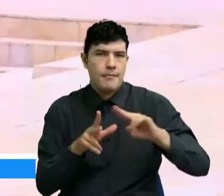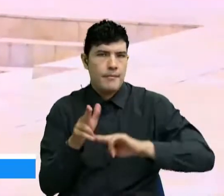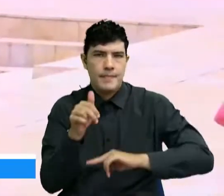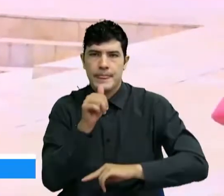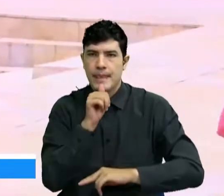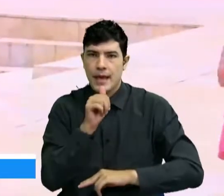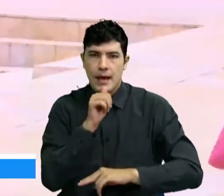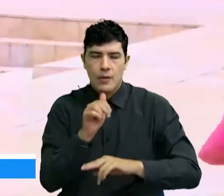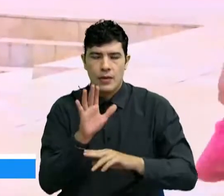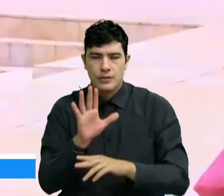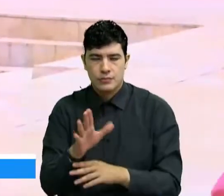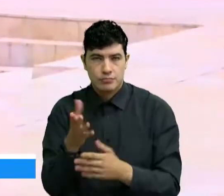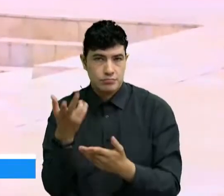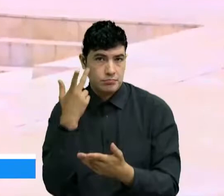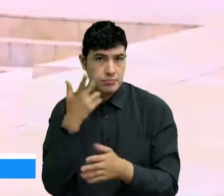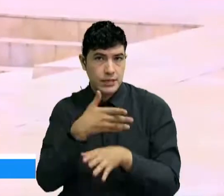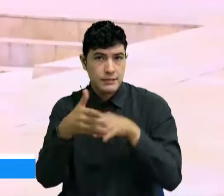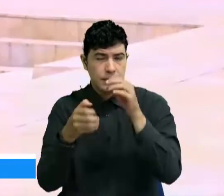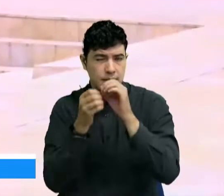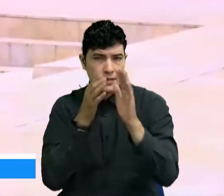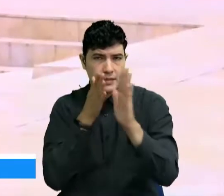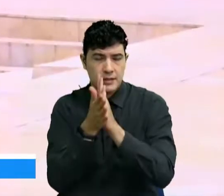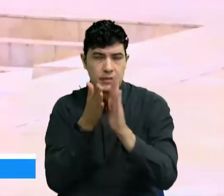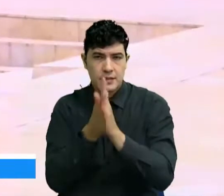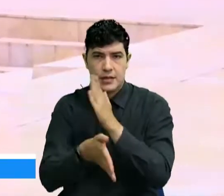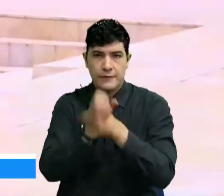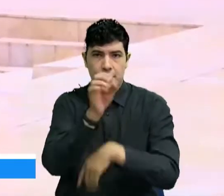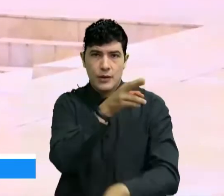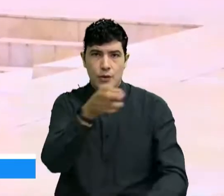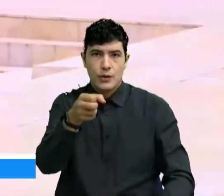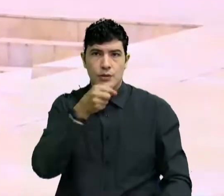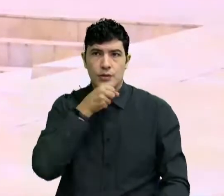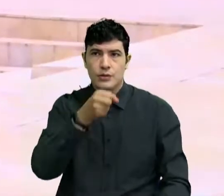Es la información que tenemos por el momento para Oriente Noticias. Dolly Xiomara Niño, estamos informando.